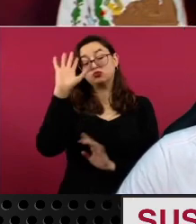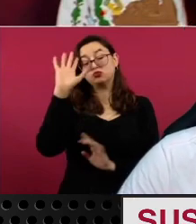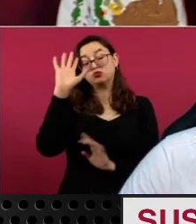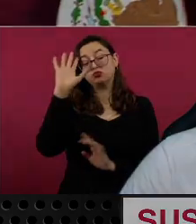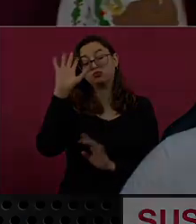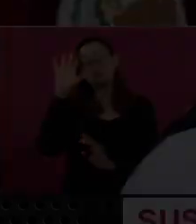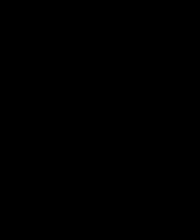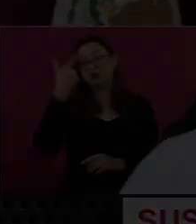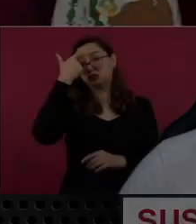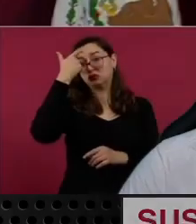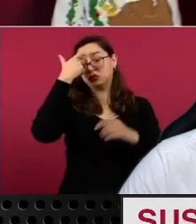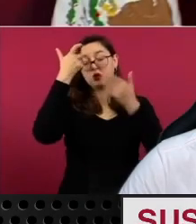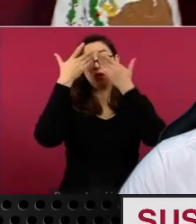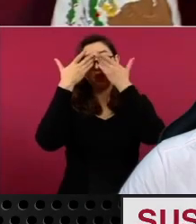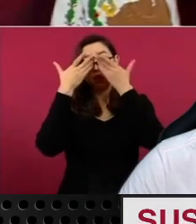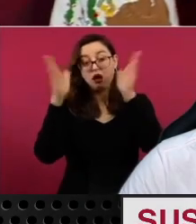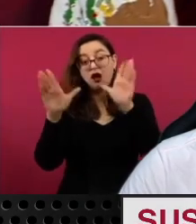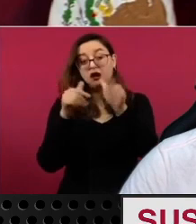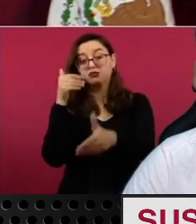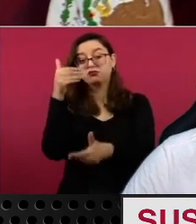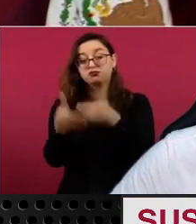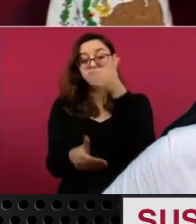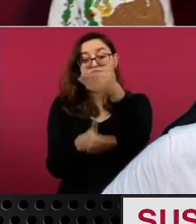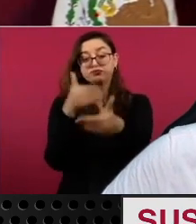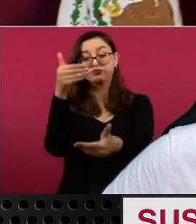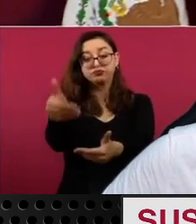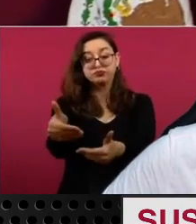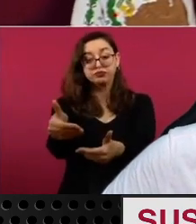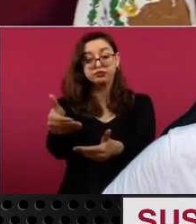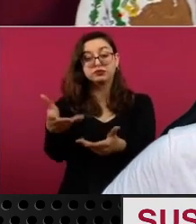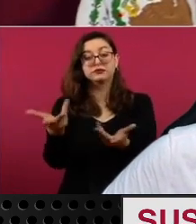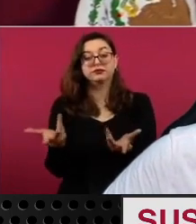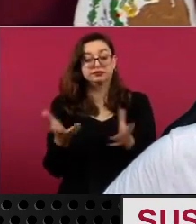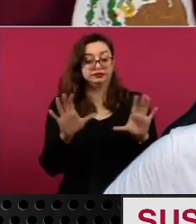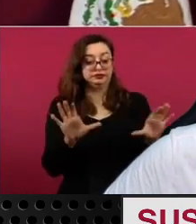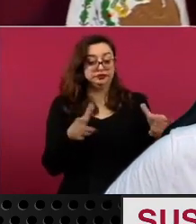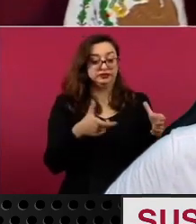Obrador pues no podían